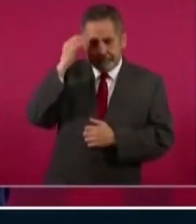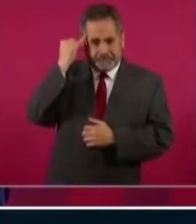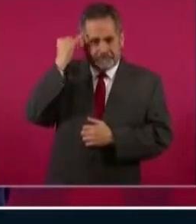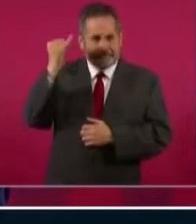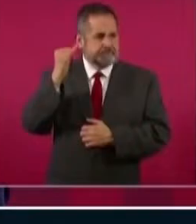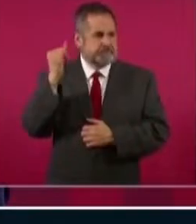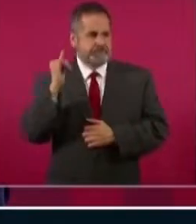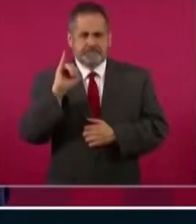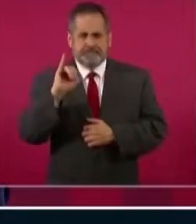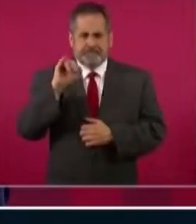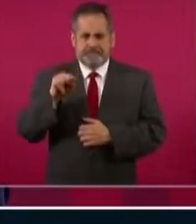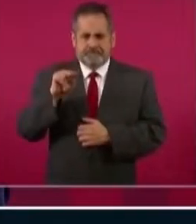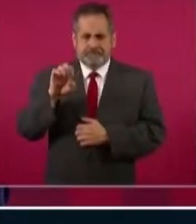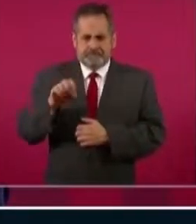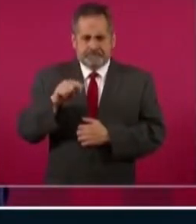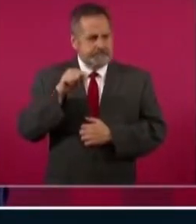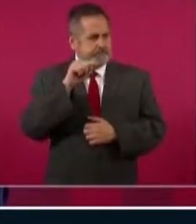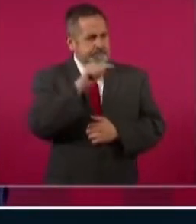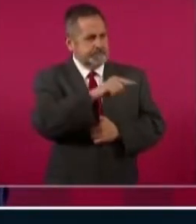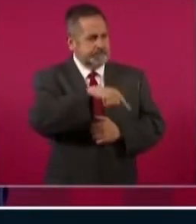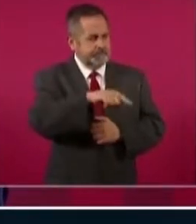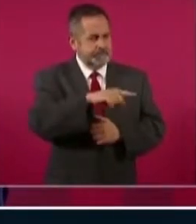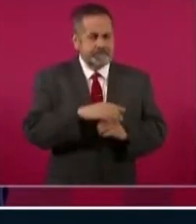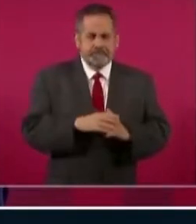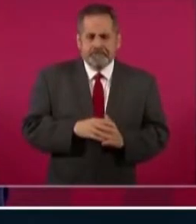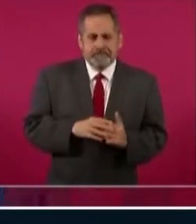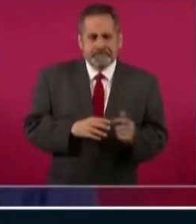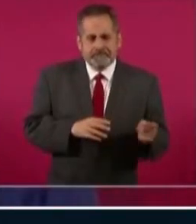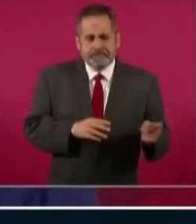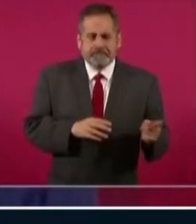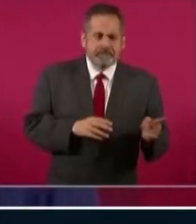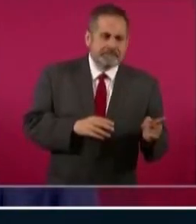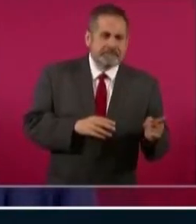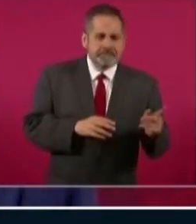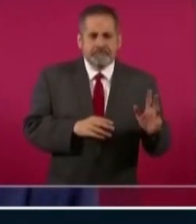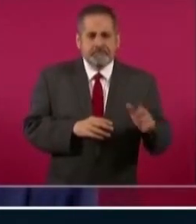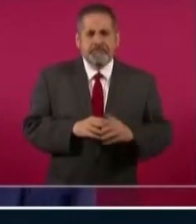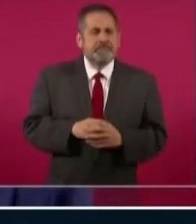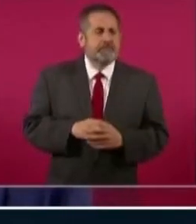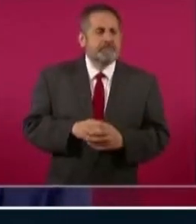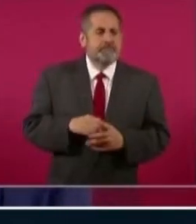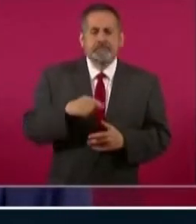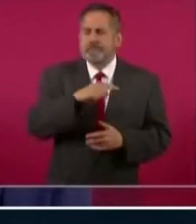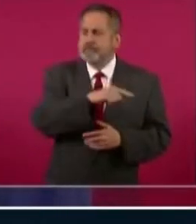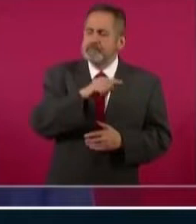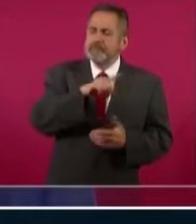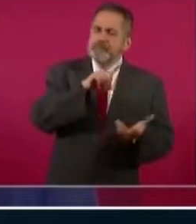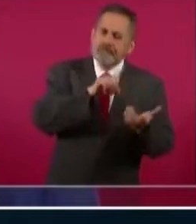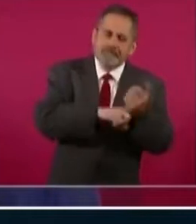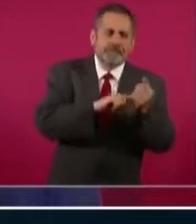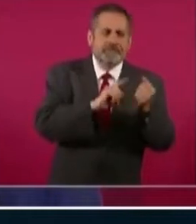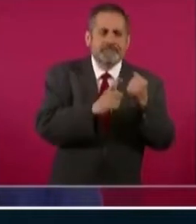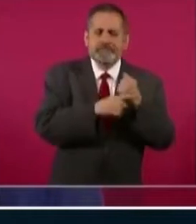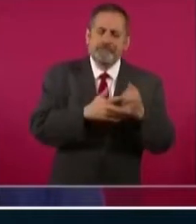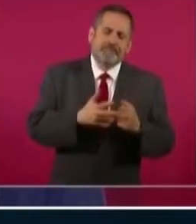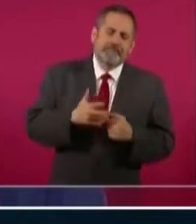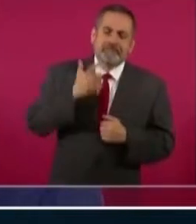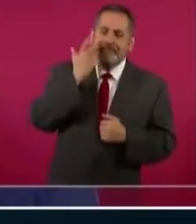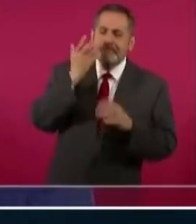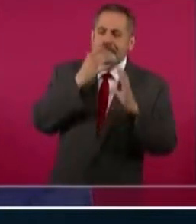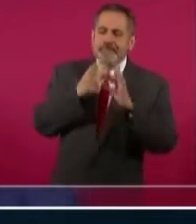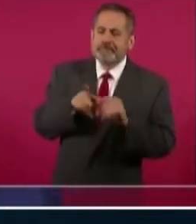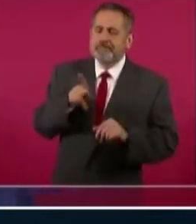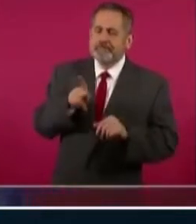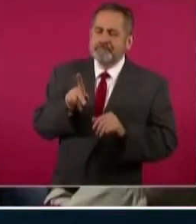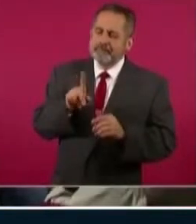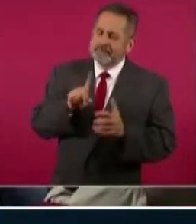en este sexenio, que hay una contradicción entre lo que se dice y lo que se hace, se dice que se protege el derecho de no